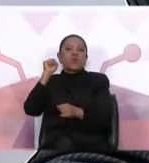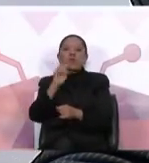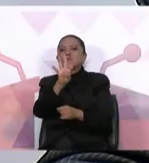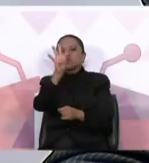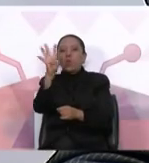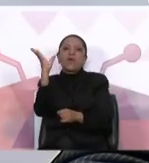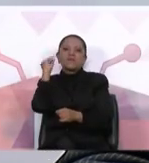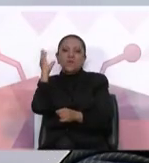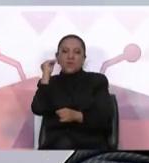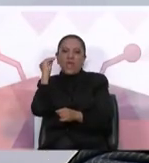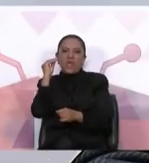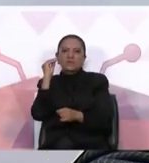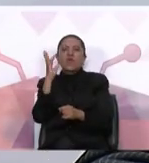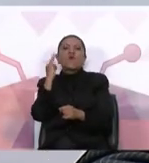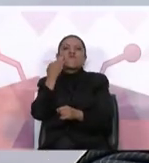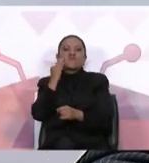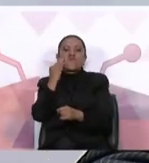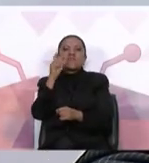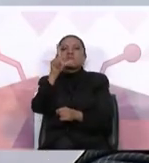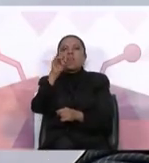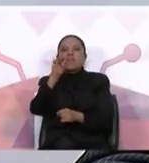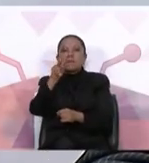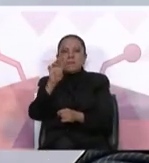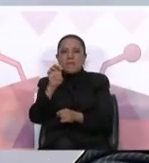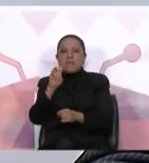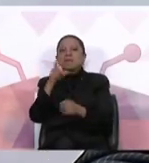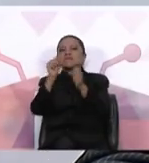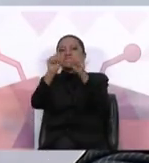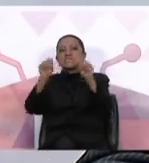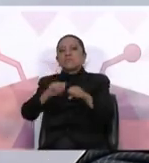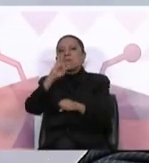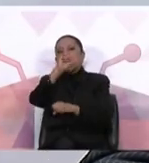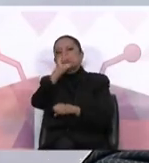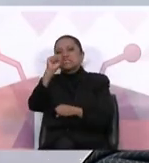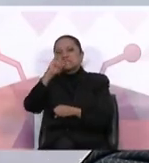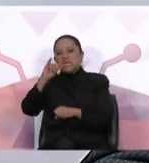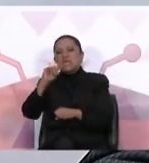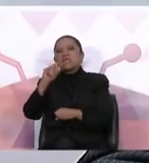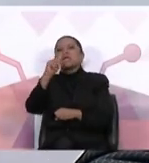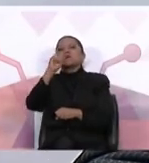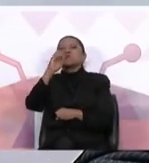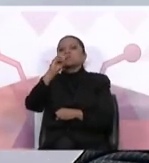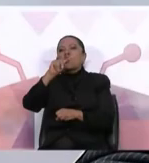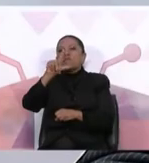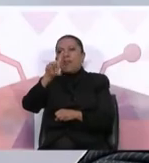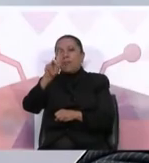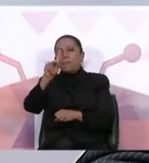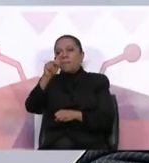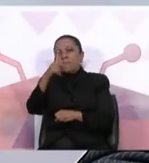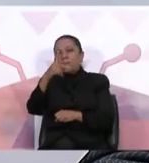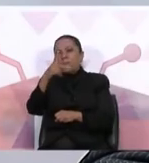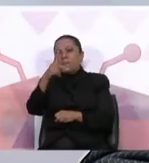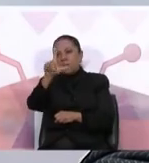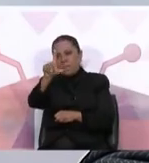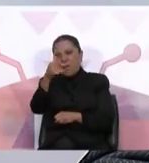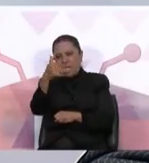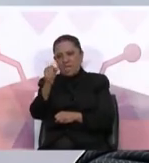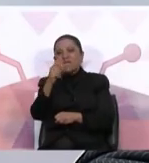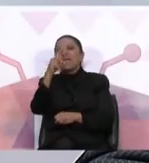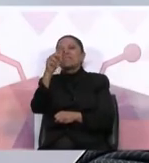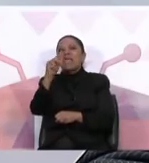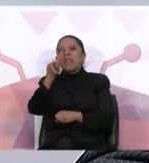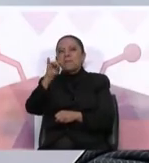de facebook live a través del sistema easy totalplay canal 10 así como también a televisa morelos a tv azteca